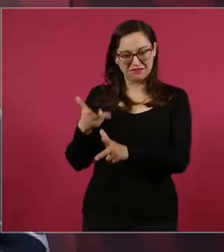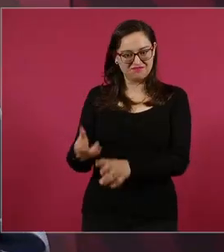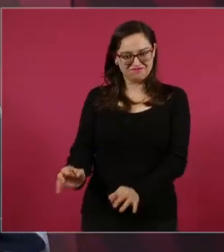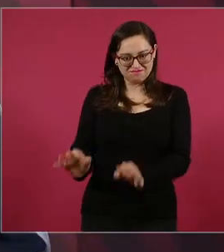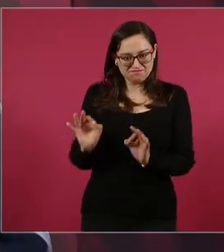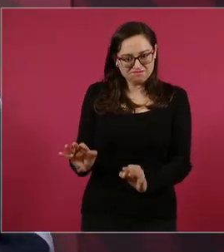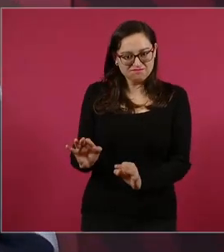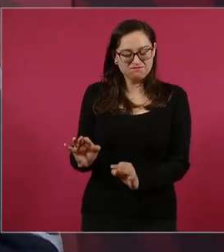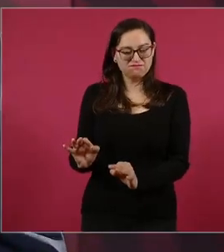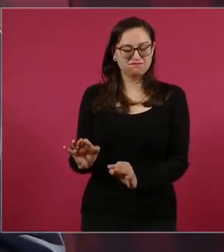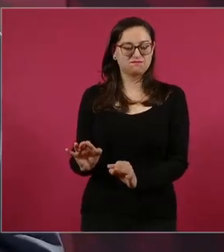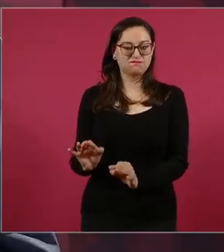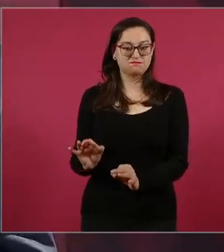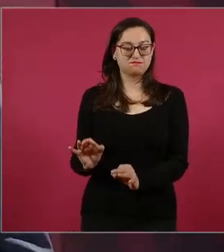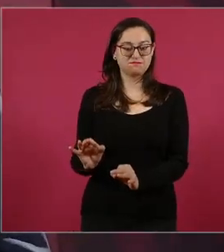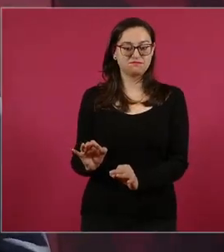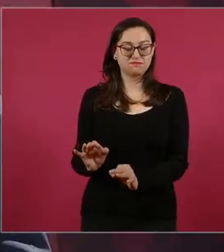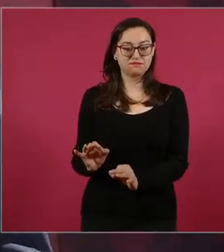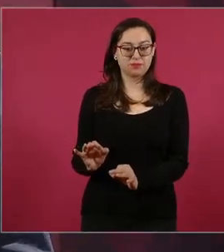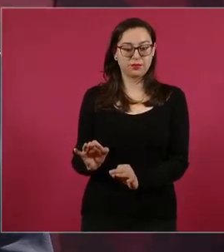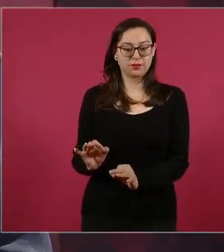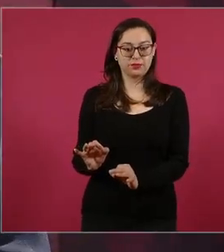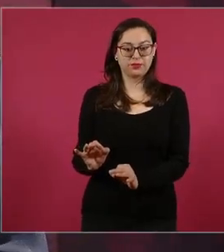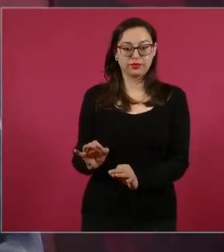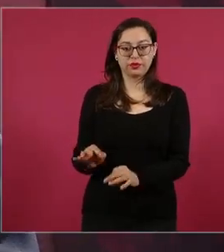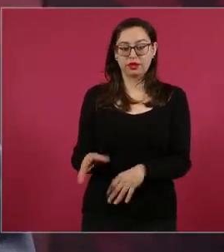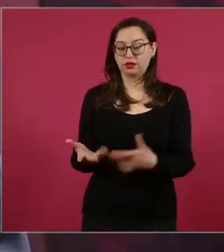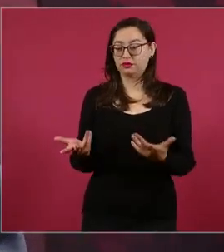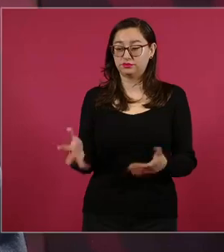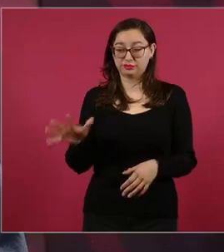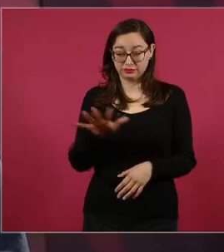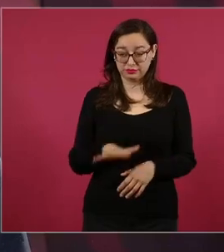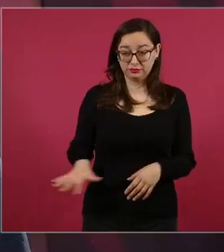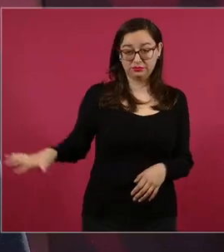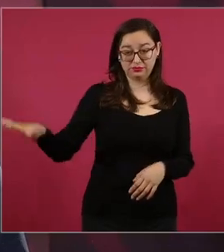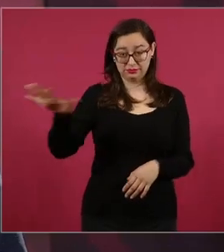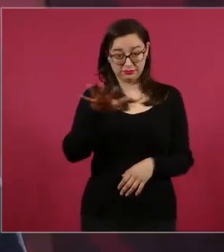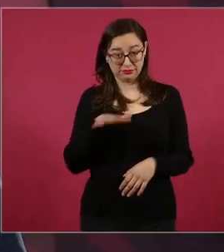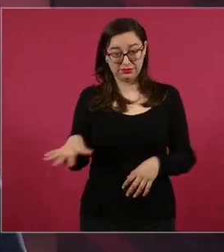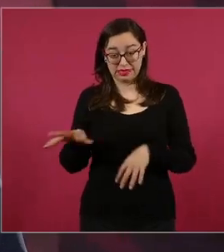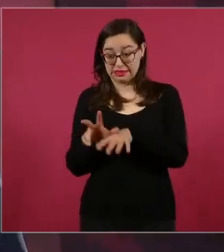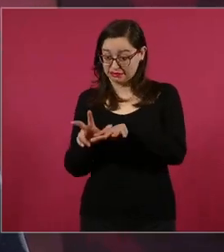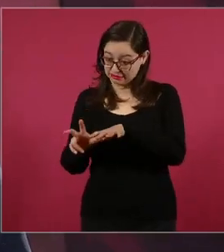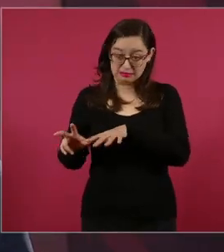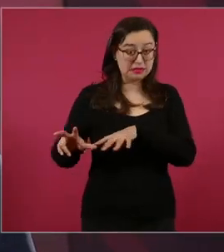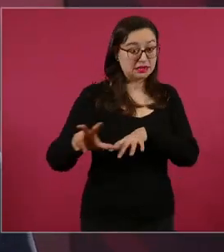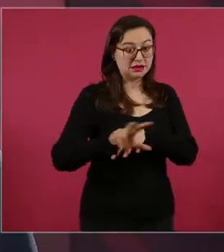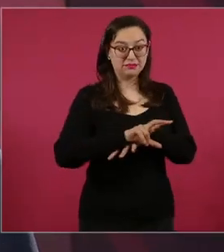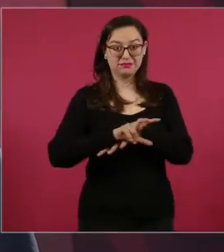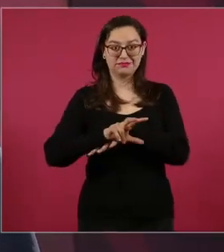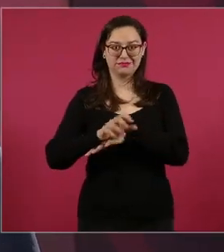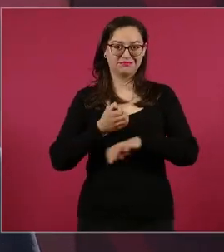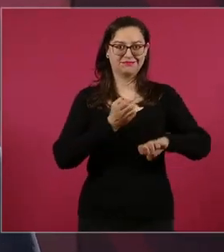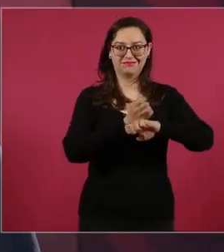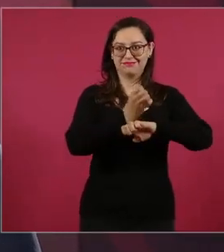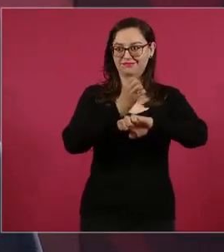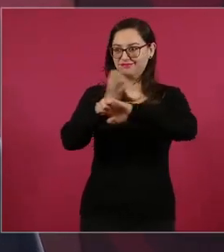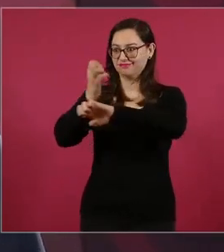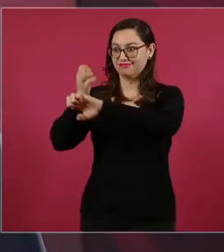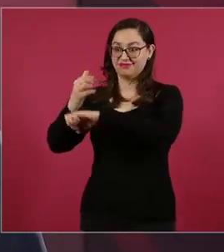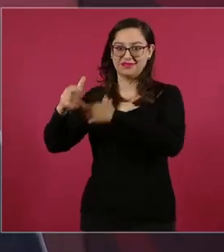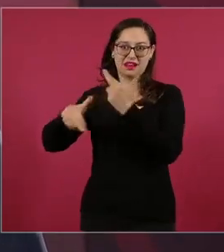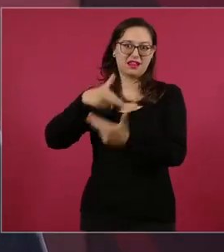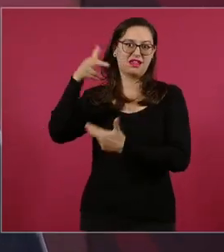Estamos hablando de una de las regiones más bellas del mundo